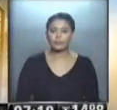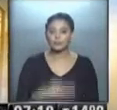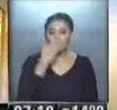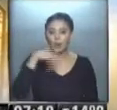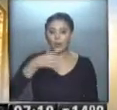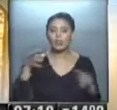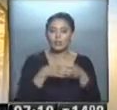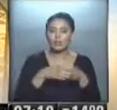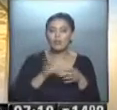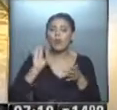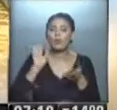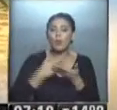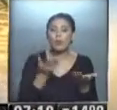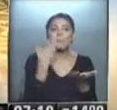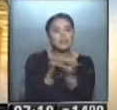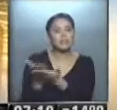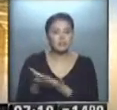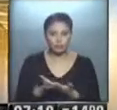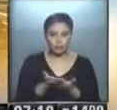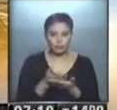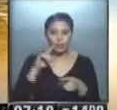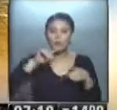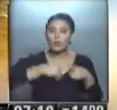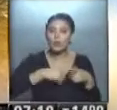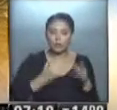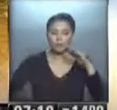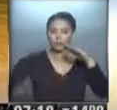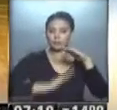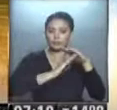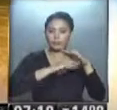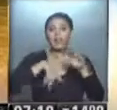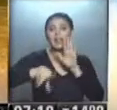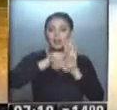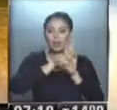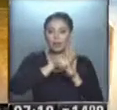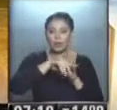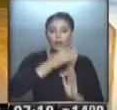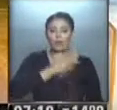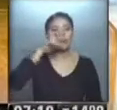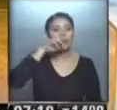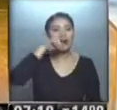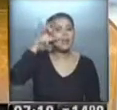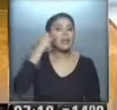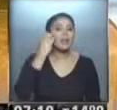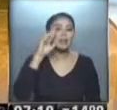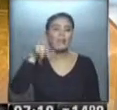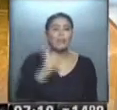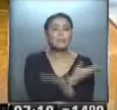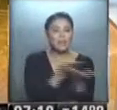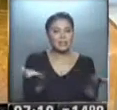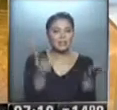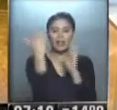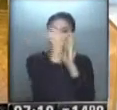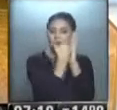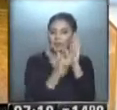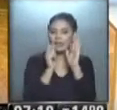Alternativa Popular presenta sus propuestas. El espacio político que lleva como candidato a legislador porteño a Pablo Ferreira presentará su plataforma